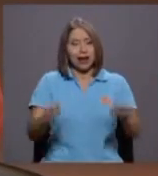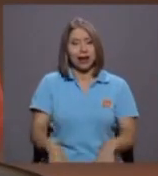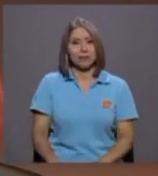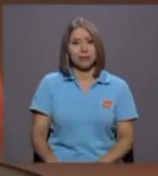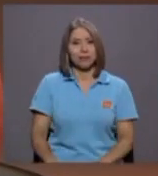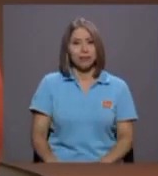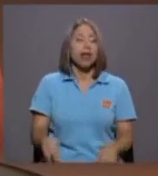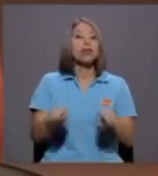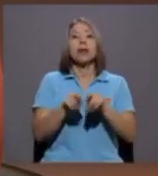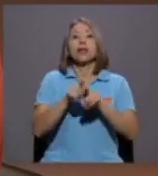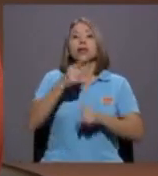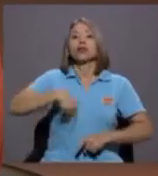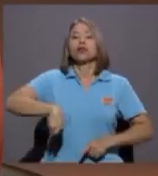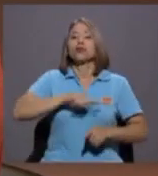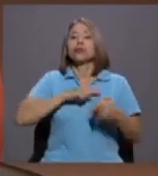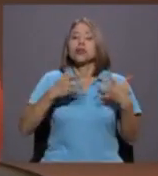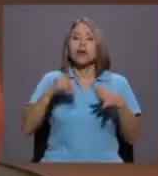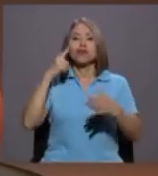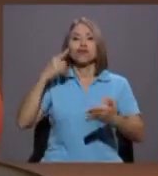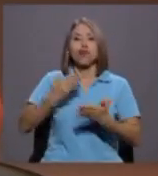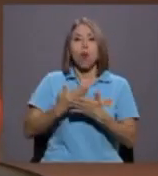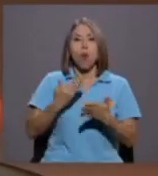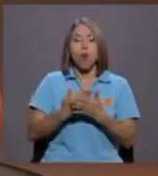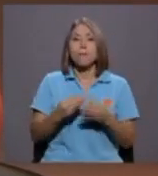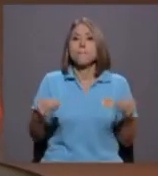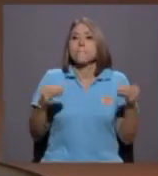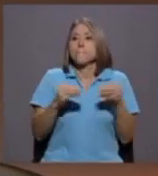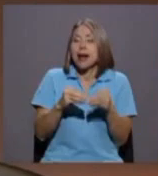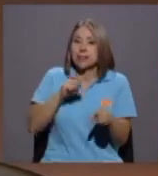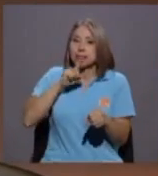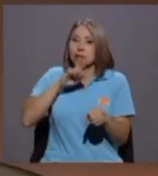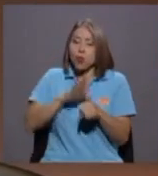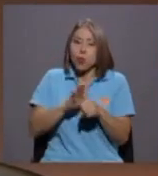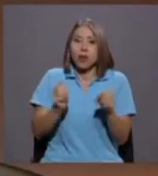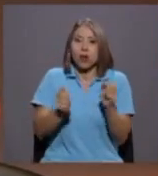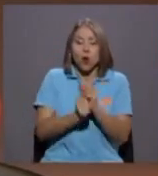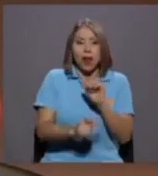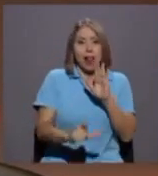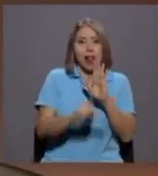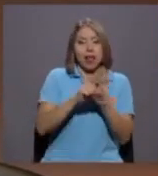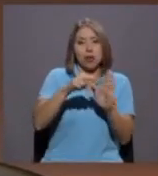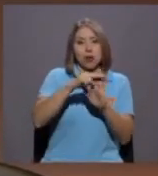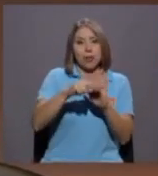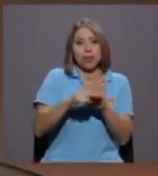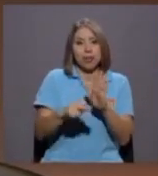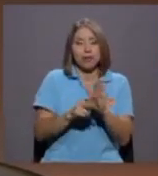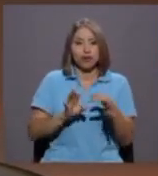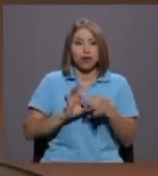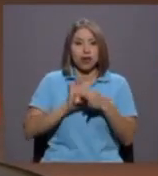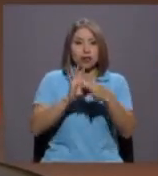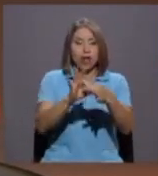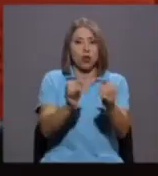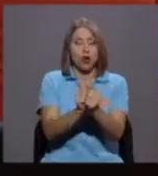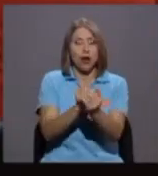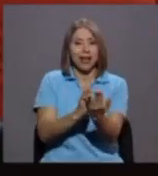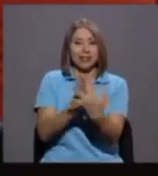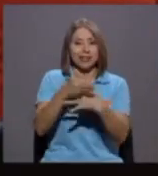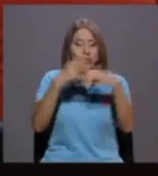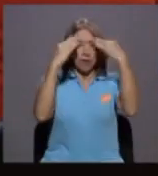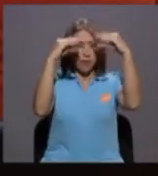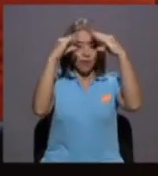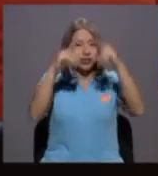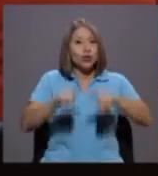pudimos comprobar que hay un mayor cumplimiento en los temas normativos relacionados con acceso a la información. Sin